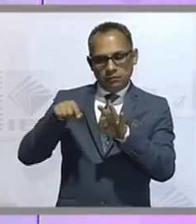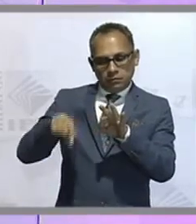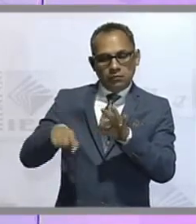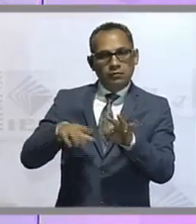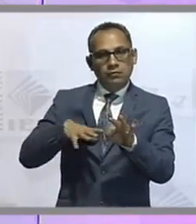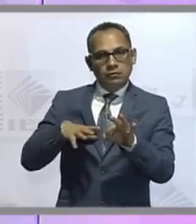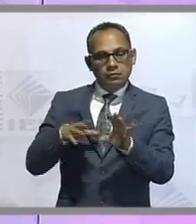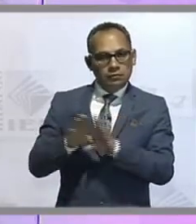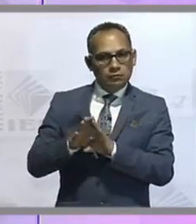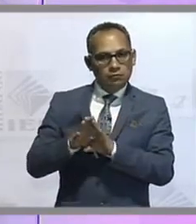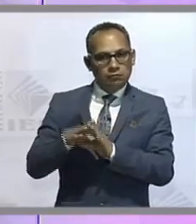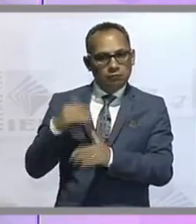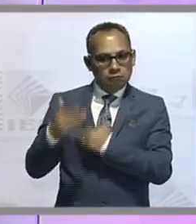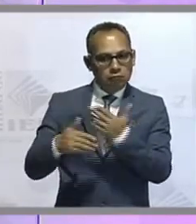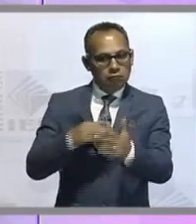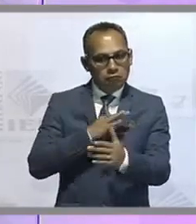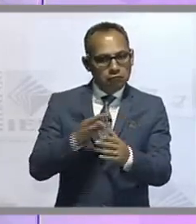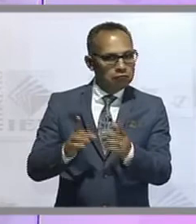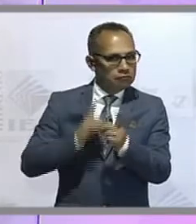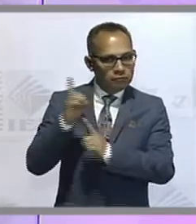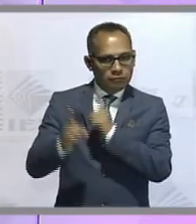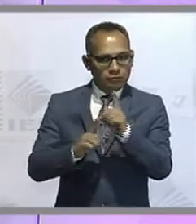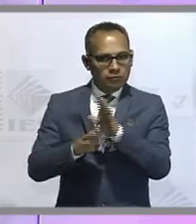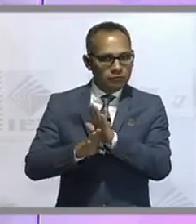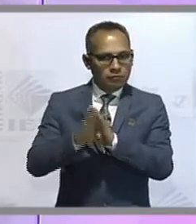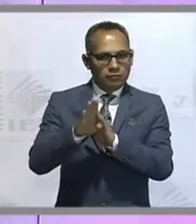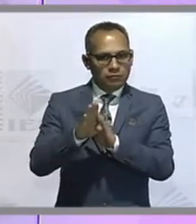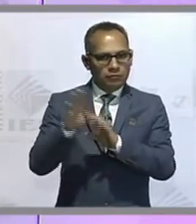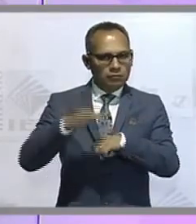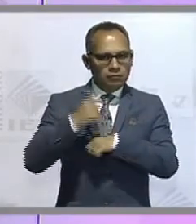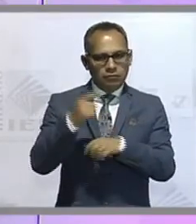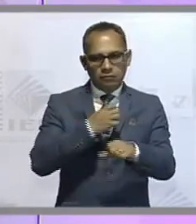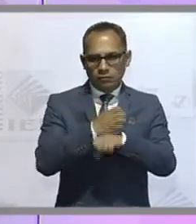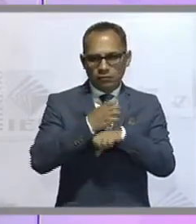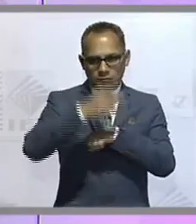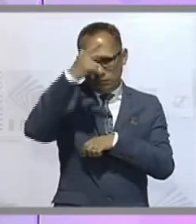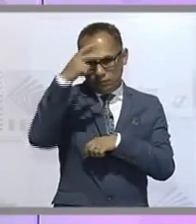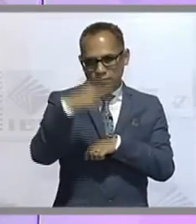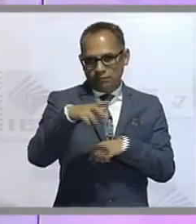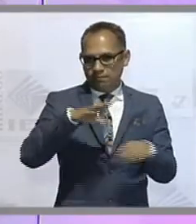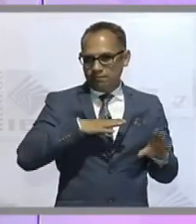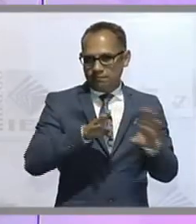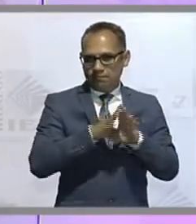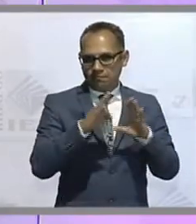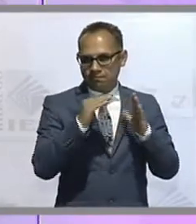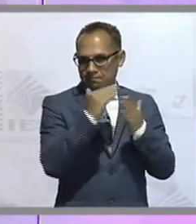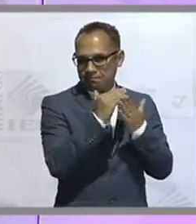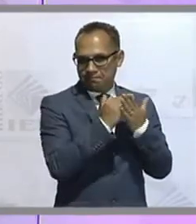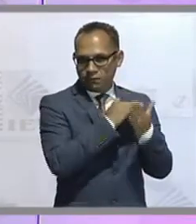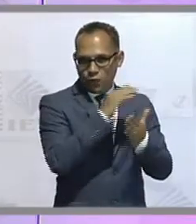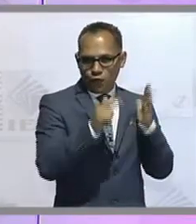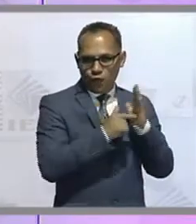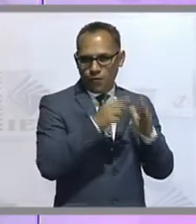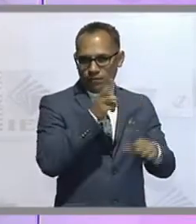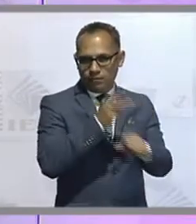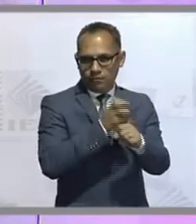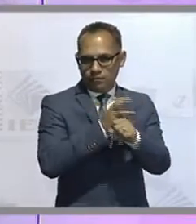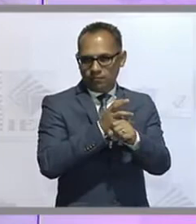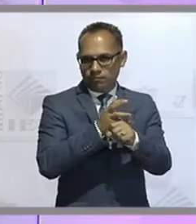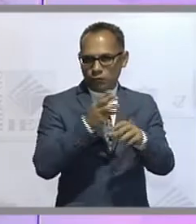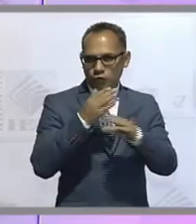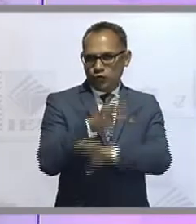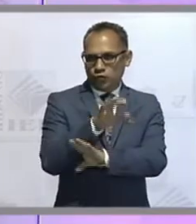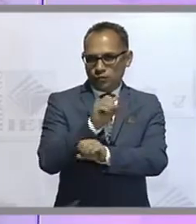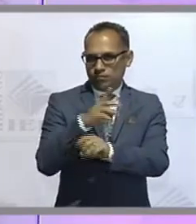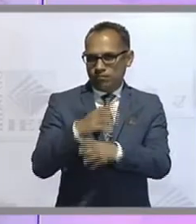índice de sobrepeso y debemos de subir y trabajar y legislar para que se trabaje sobre ello desde la educación primaria debemos de tener clases